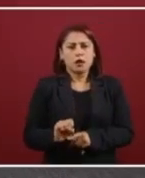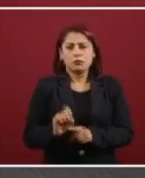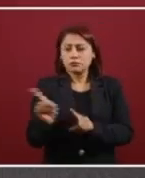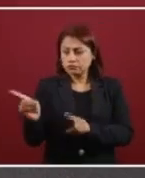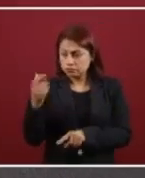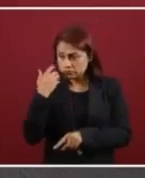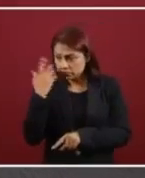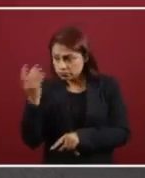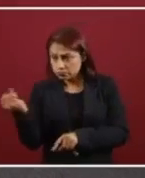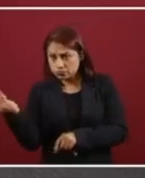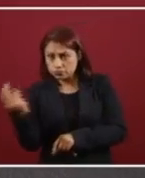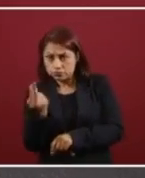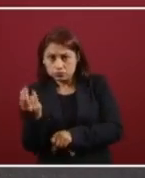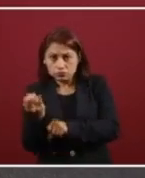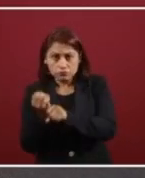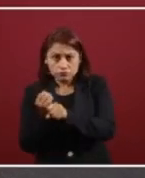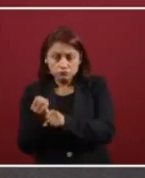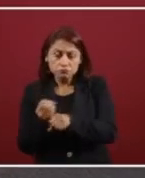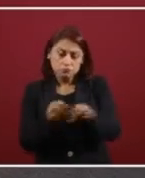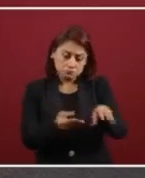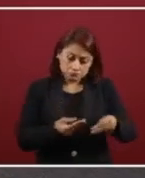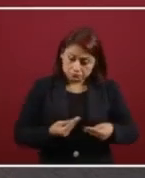a la Fiscalía